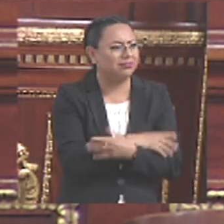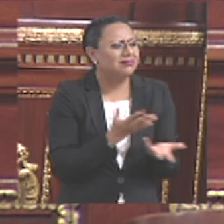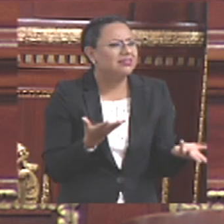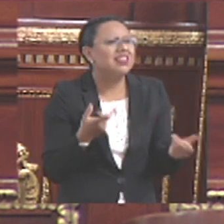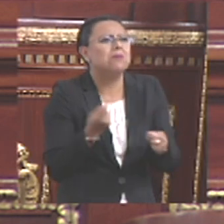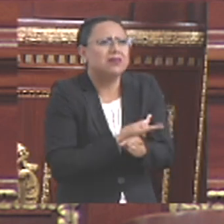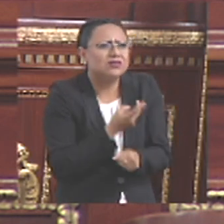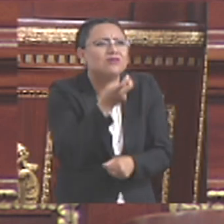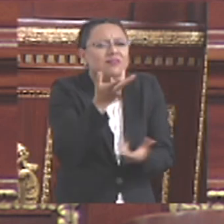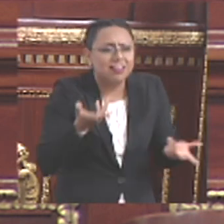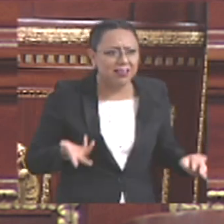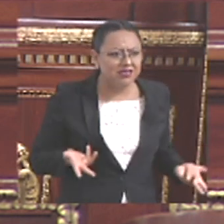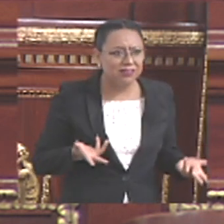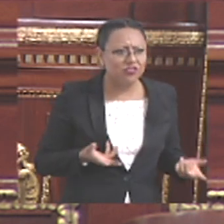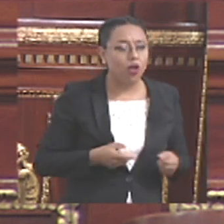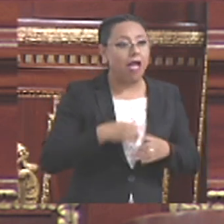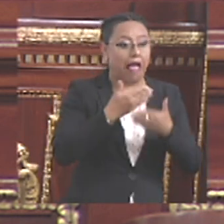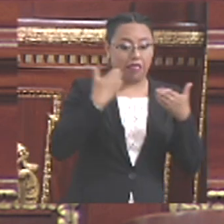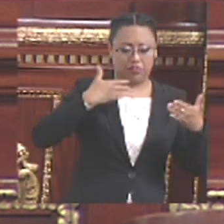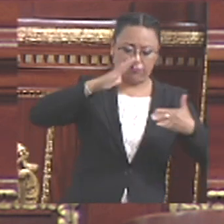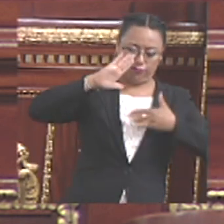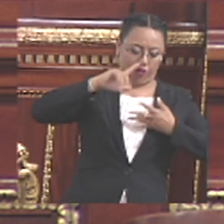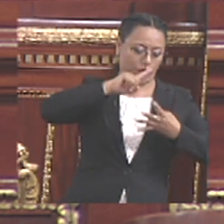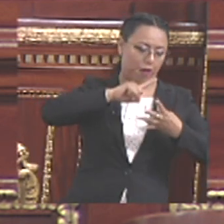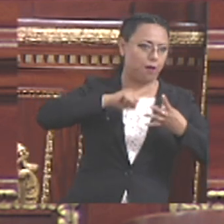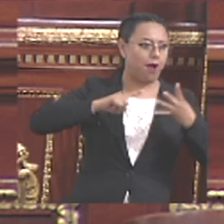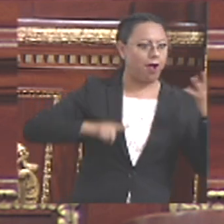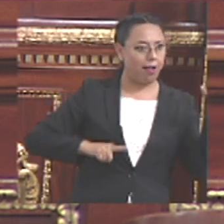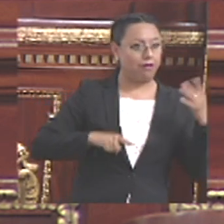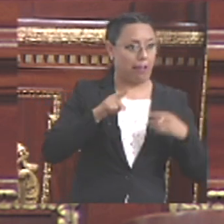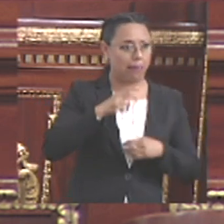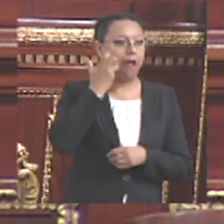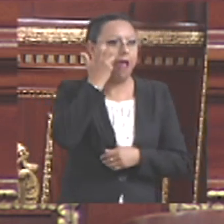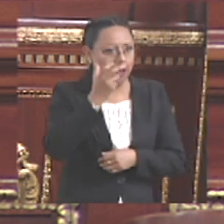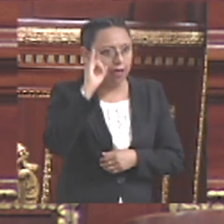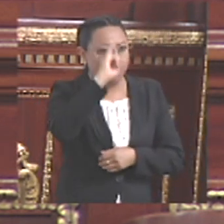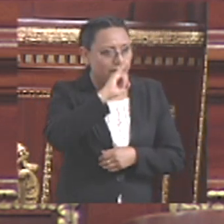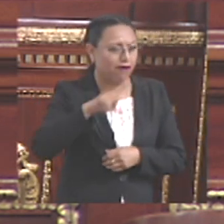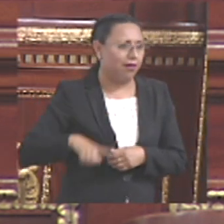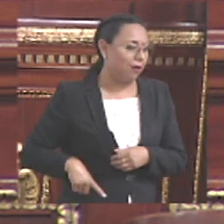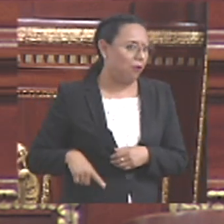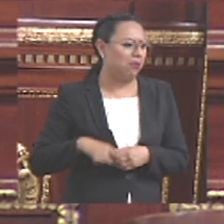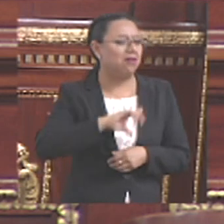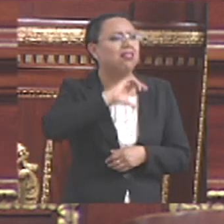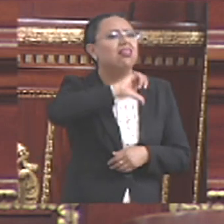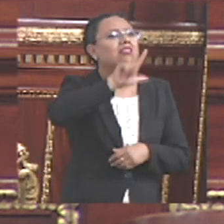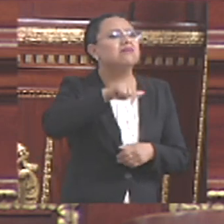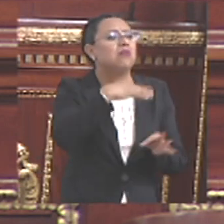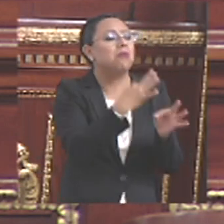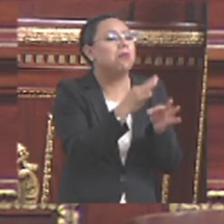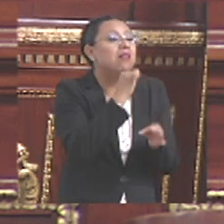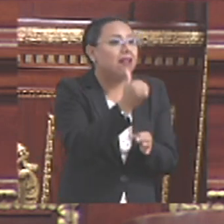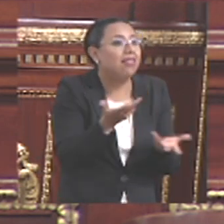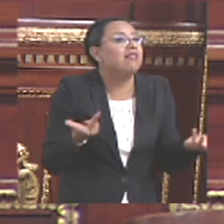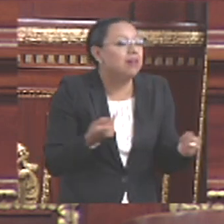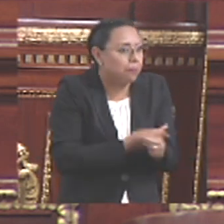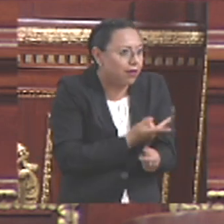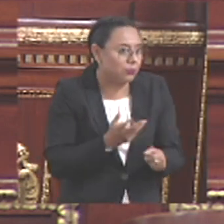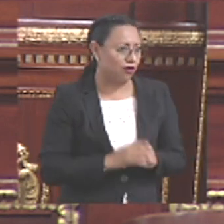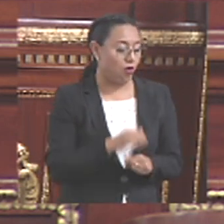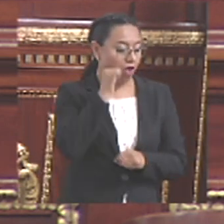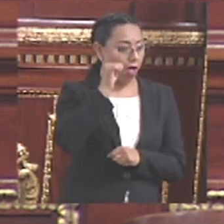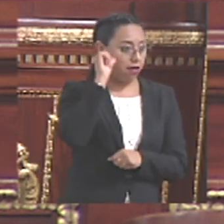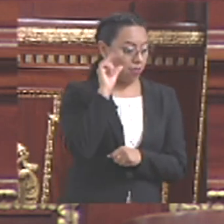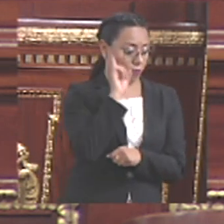cuando compitió por el cargo a la jefatura de gobierno? El día de ayer, la comisionada para la reconstrucción